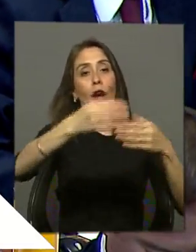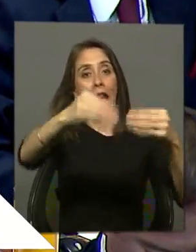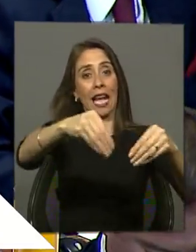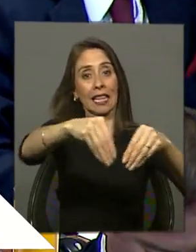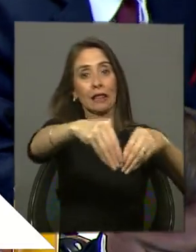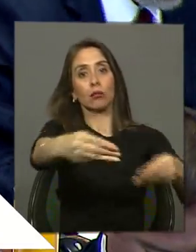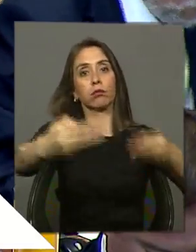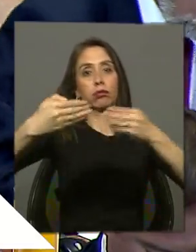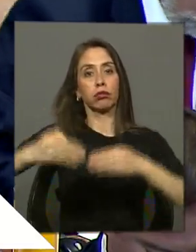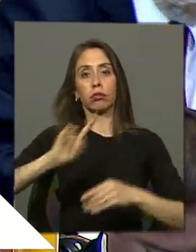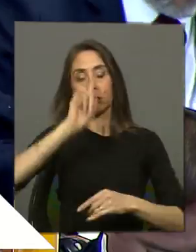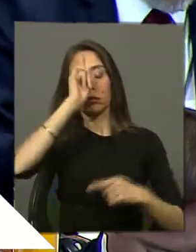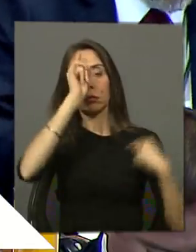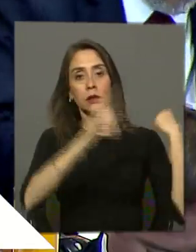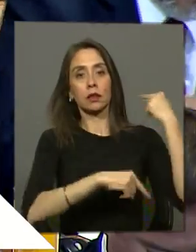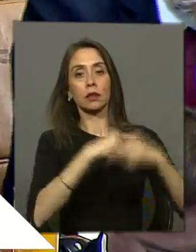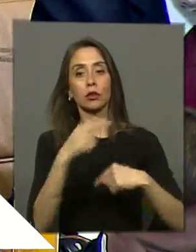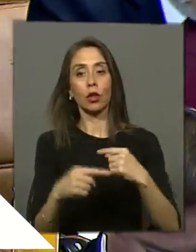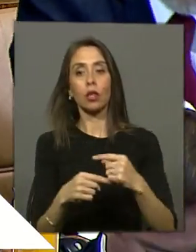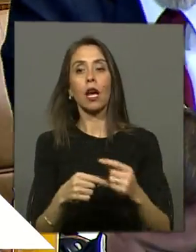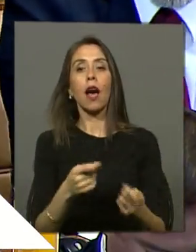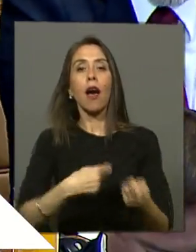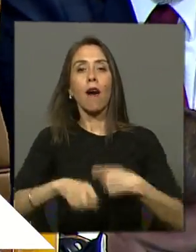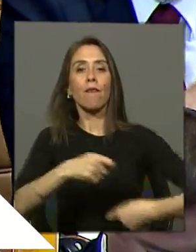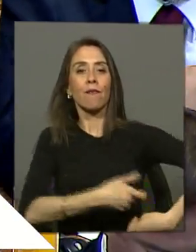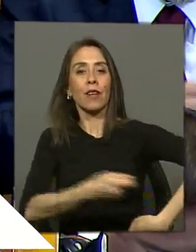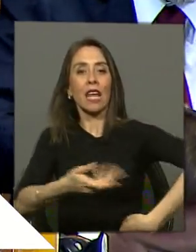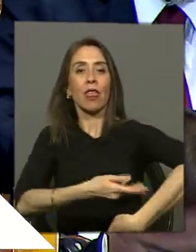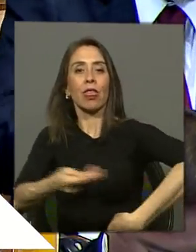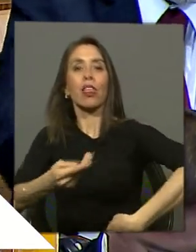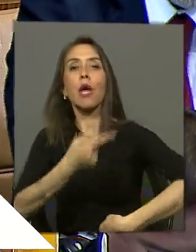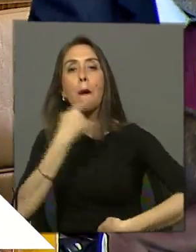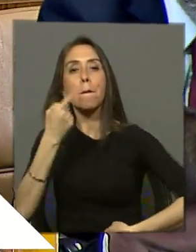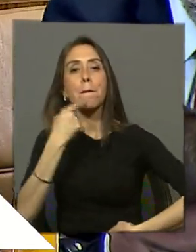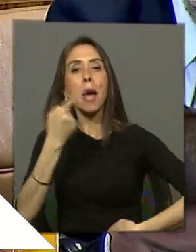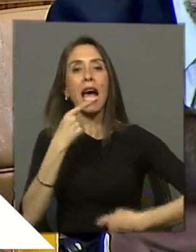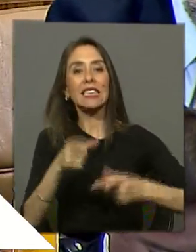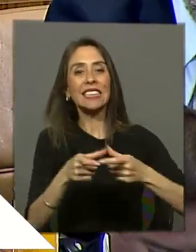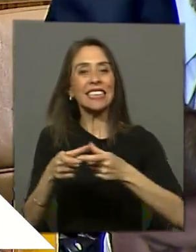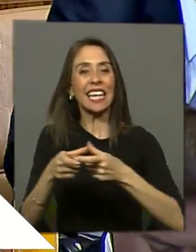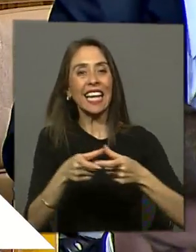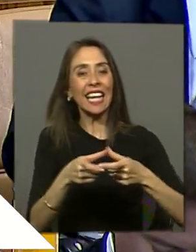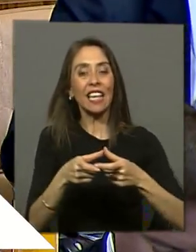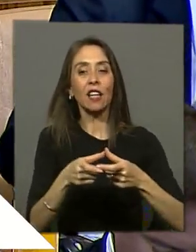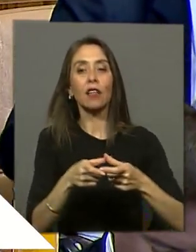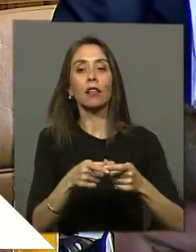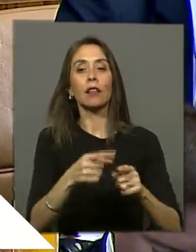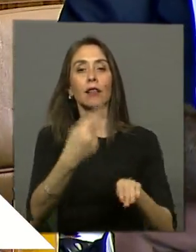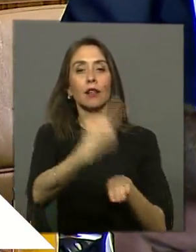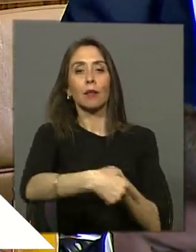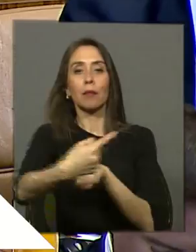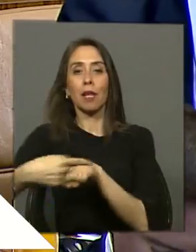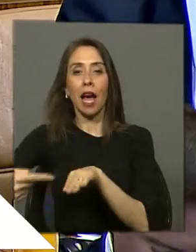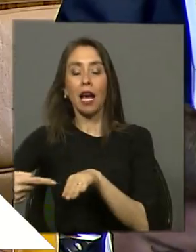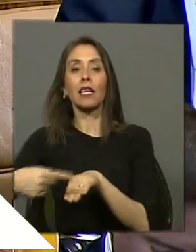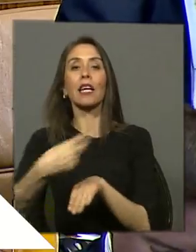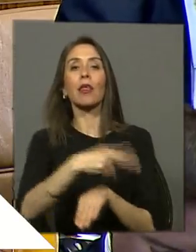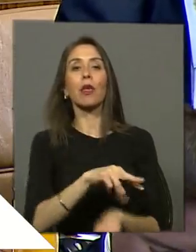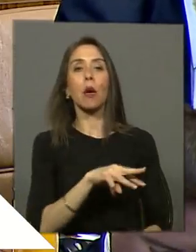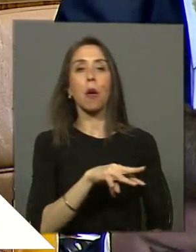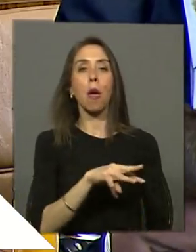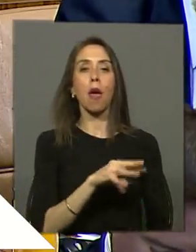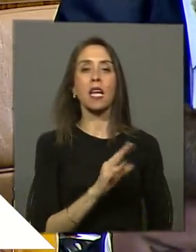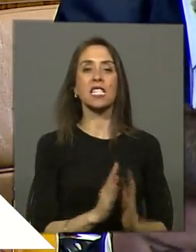tradicional e histórica de las pasteleras de esos sectores principalmente vinculada a la comuna de San Francisco de